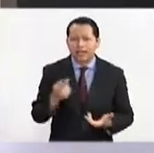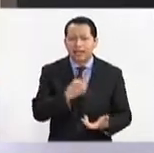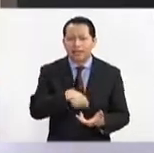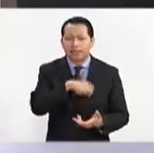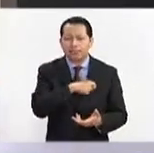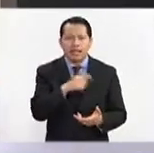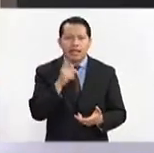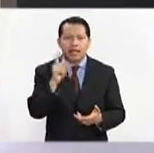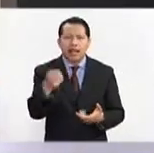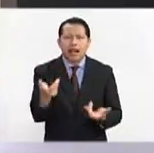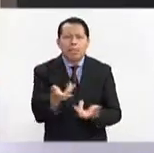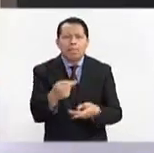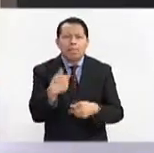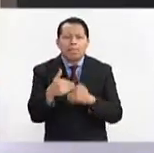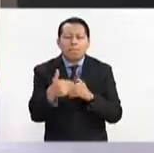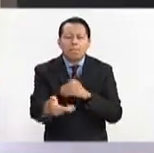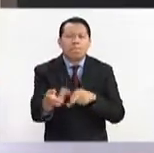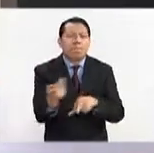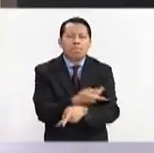desde su punto de vista?